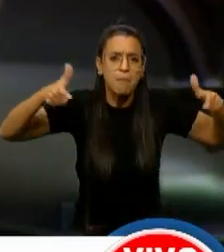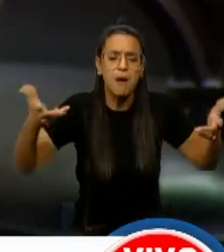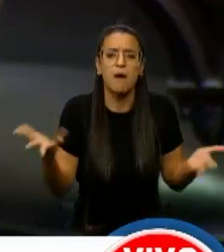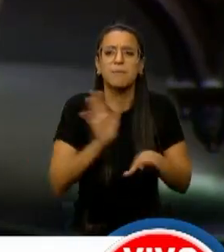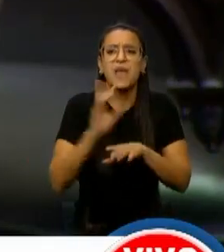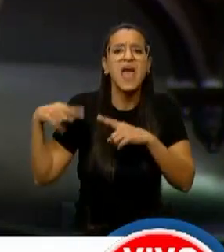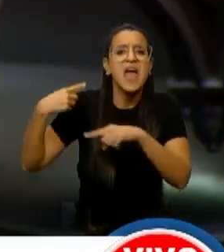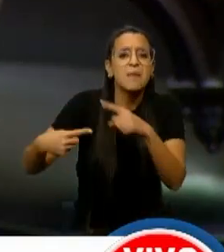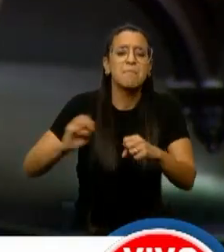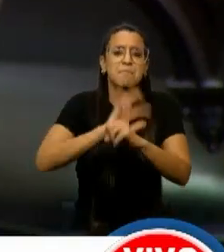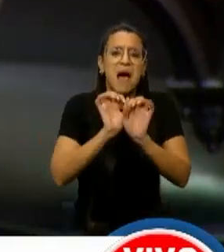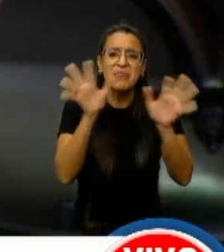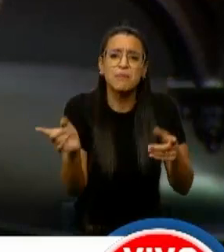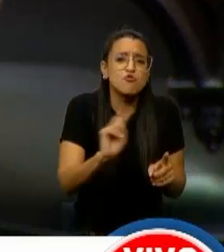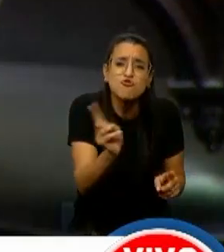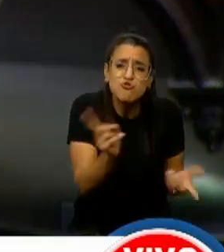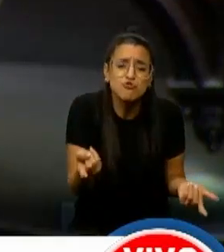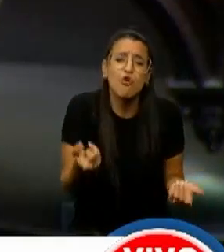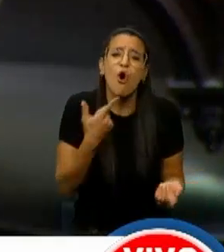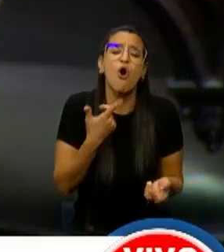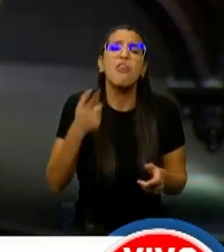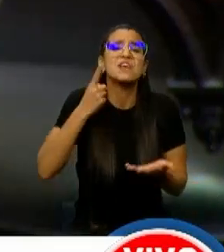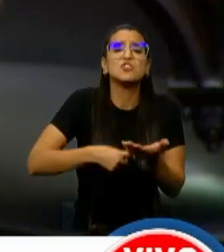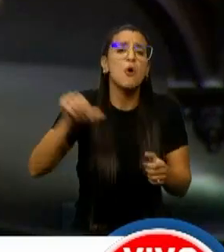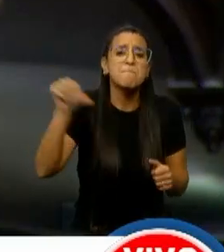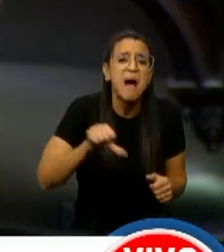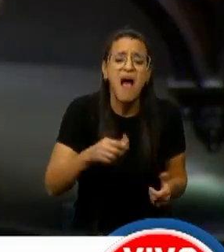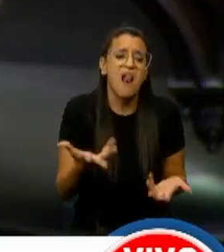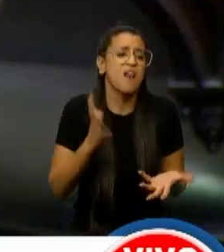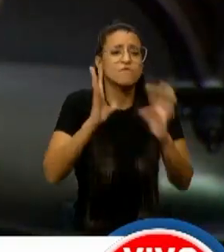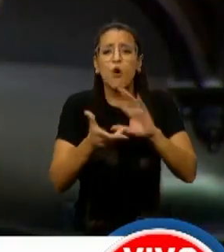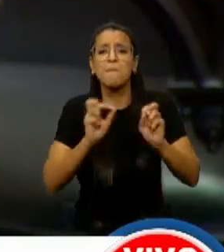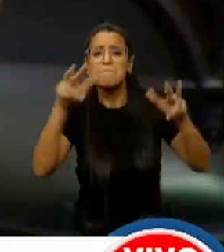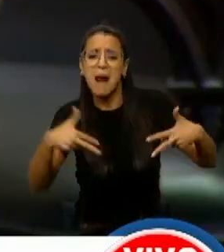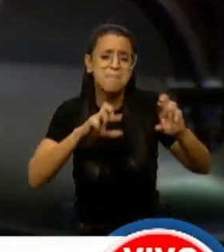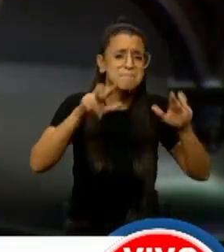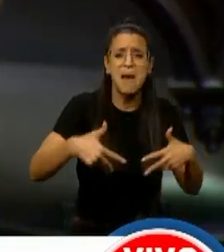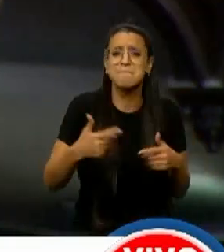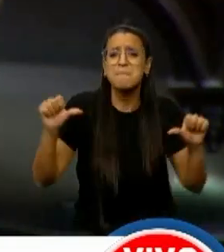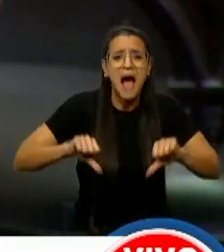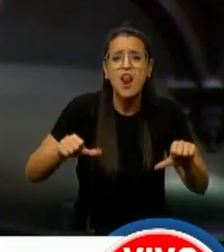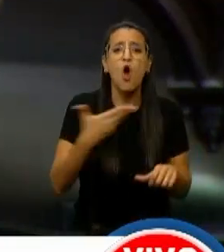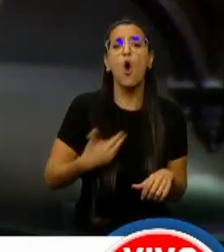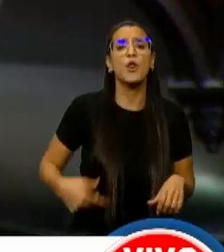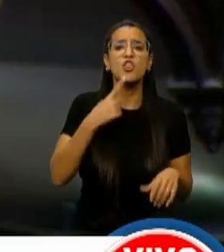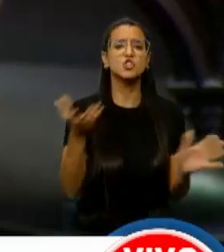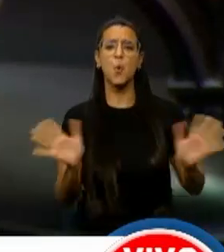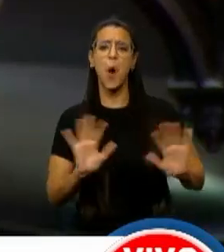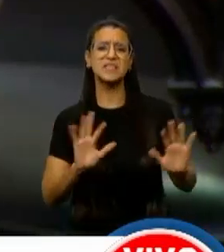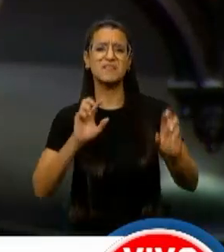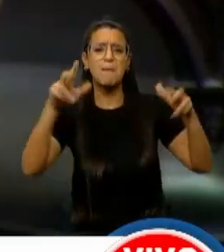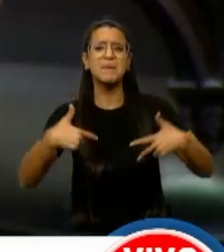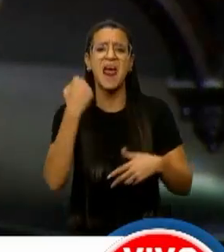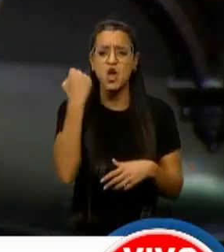Ni herencia ni pandemia, fueron malas decisiones y falta de gestión de un gobierno que dijo que no hacía falta tener